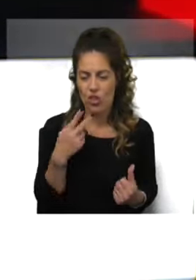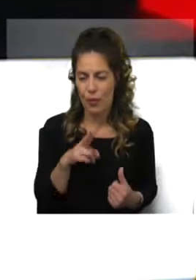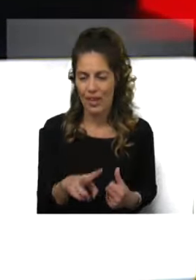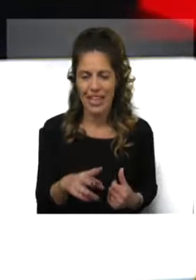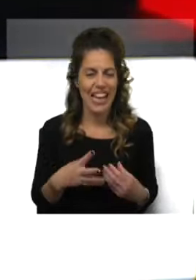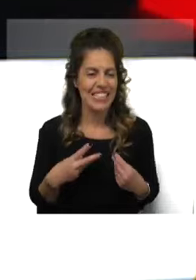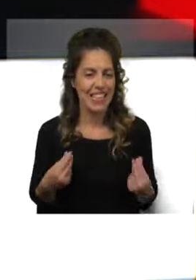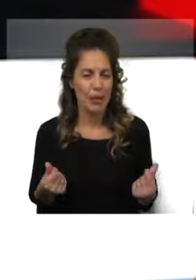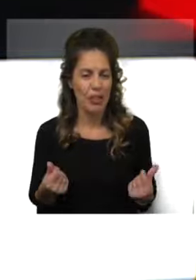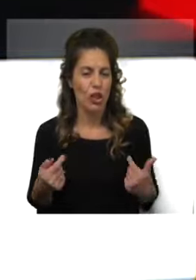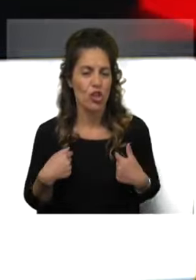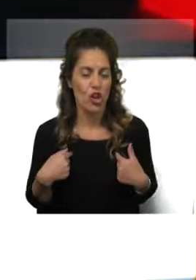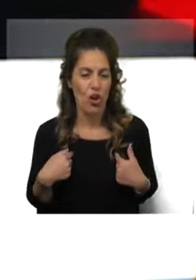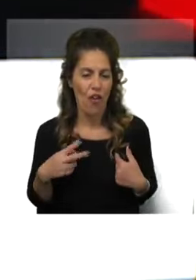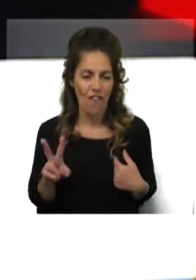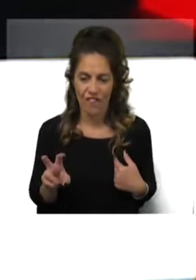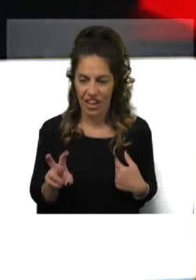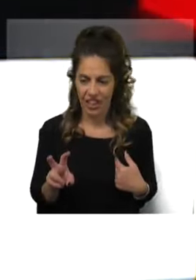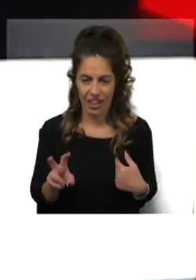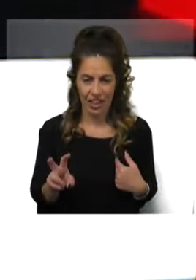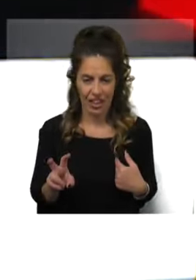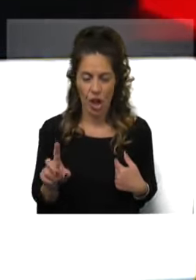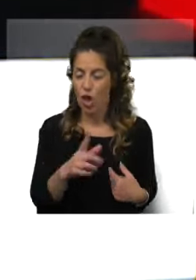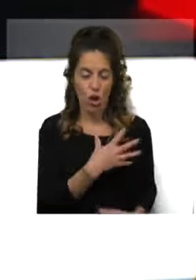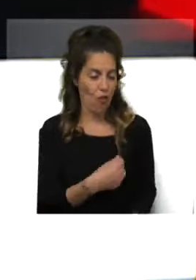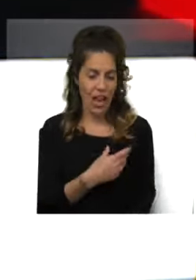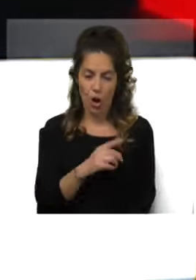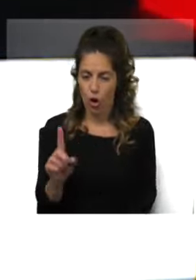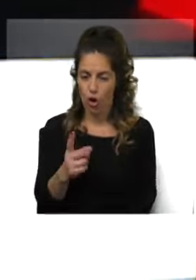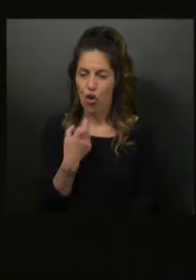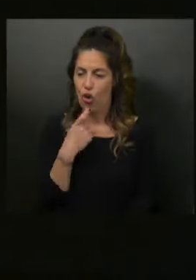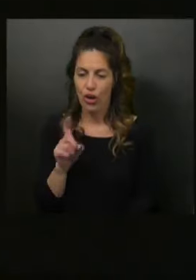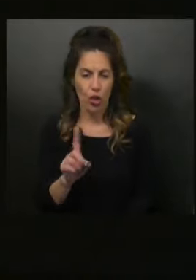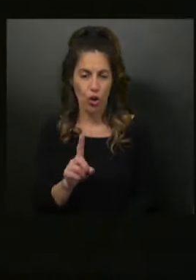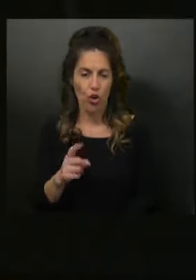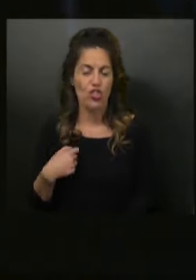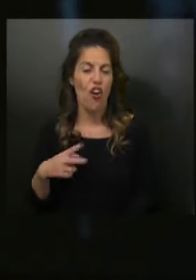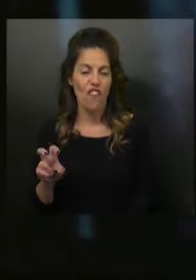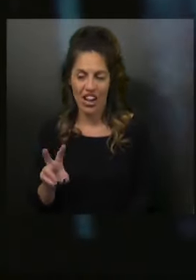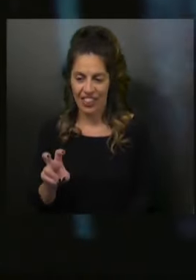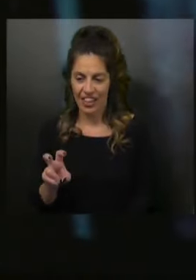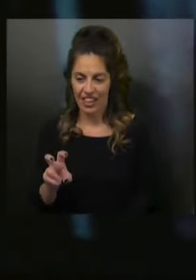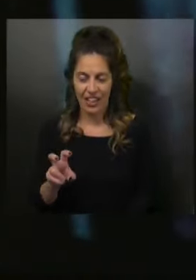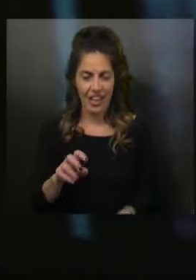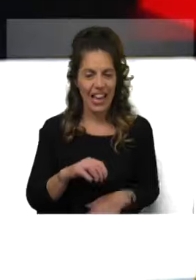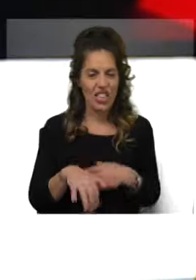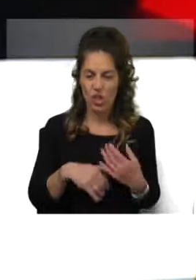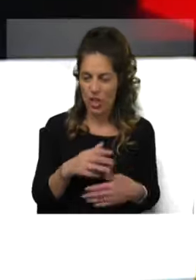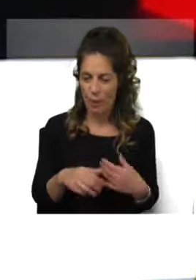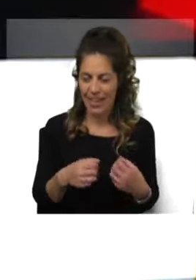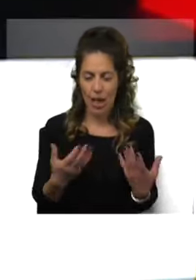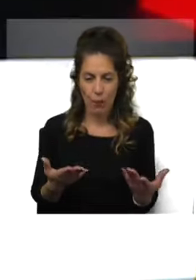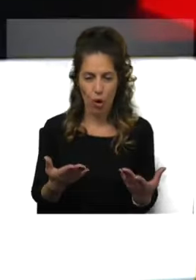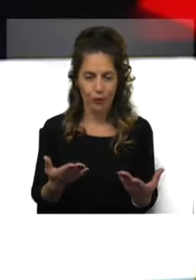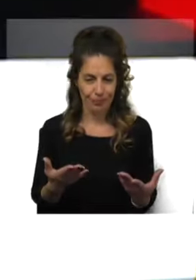sentimiento yo soy verde o sea no soy blanco no soy Colorado yo soy verde y eso se mezcla por por varias cosas se mezcla por